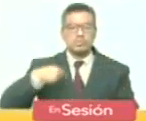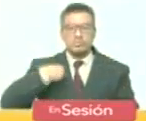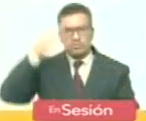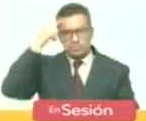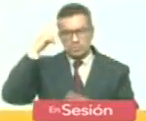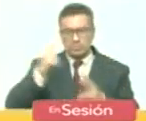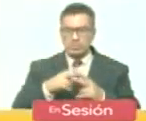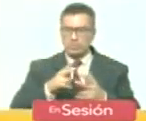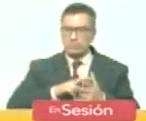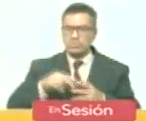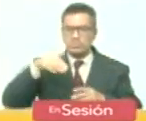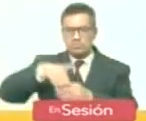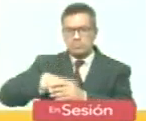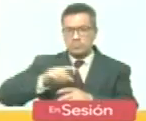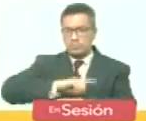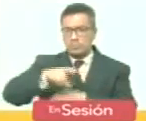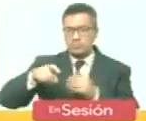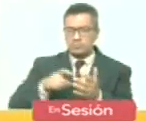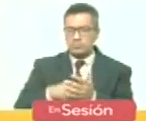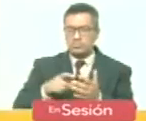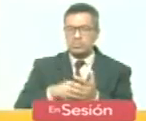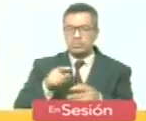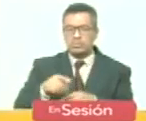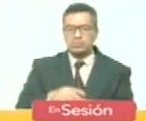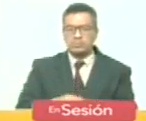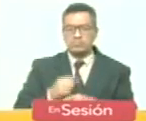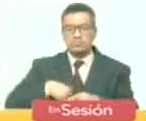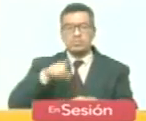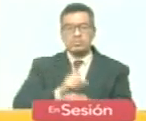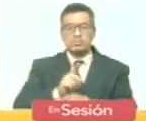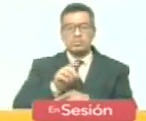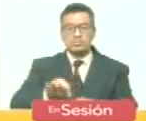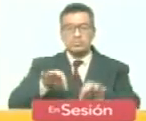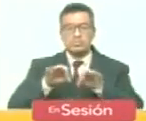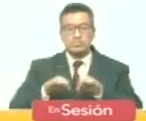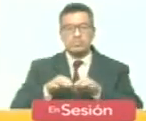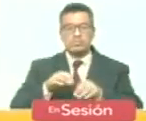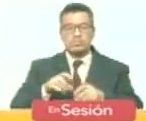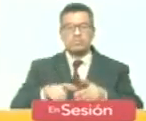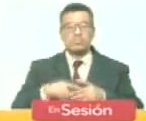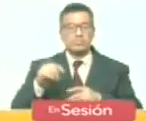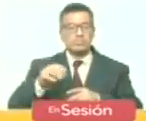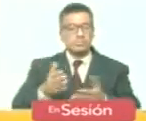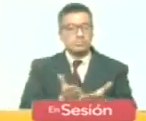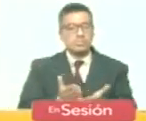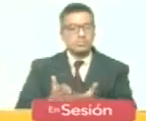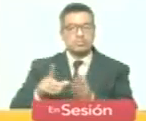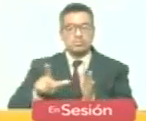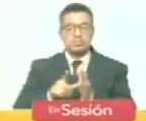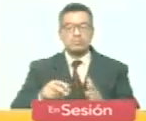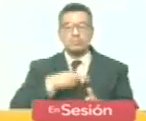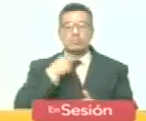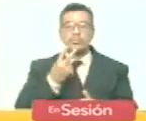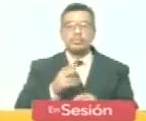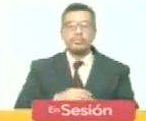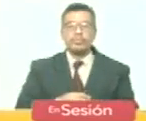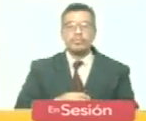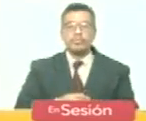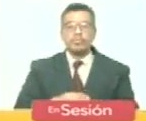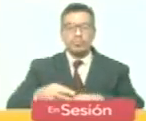reconocer que fue electo por unanimidad como individuo de número de la Academia Venezolana de la Lengua.